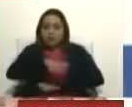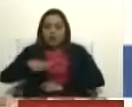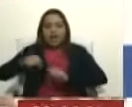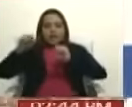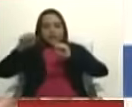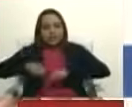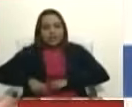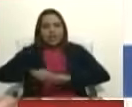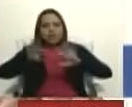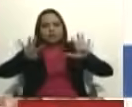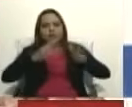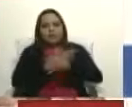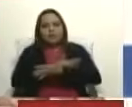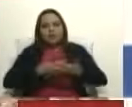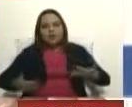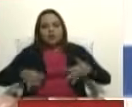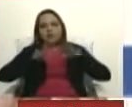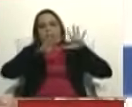sí,